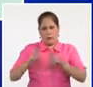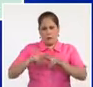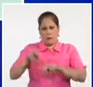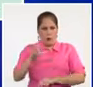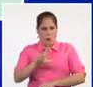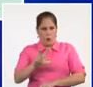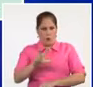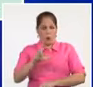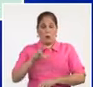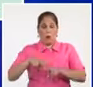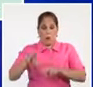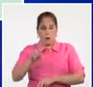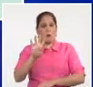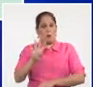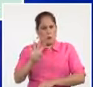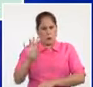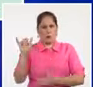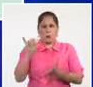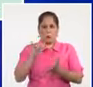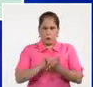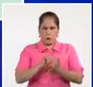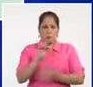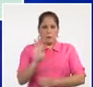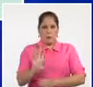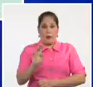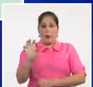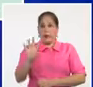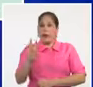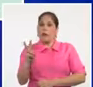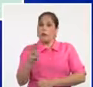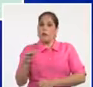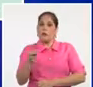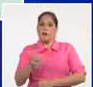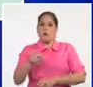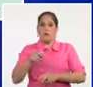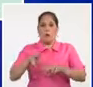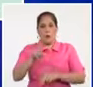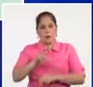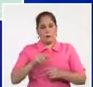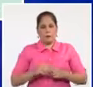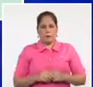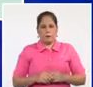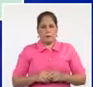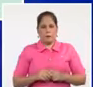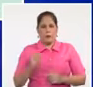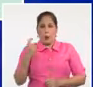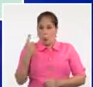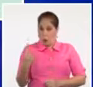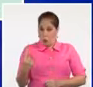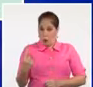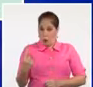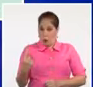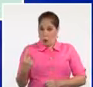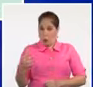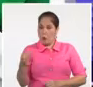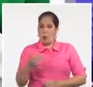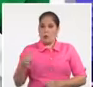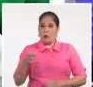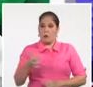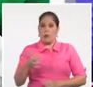identifican 4 casos importados, 3 del municipio de Holguín y 1 del municipio de